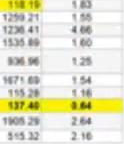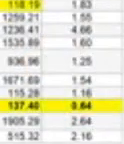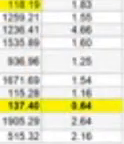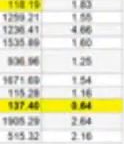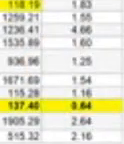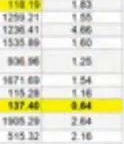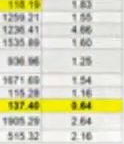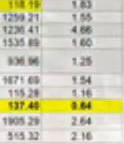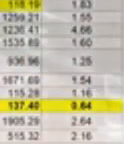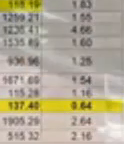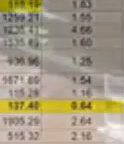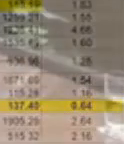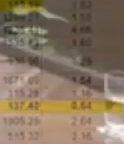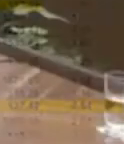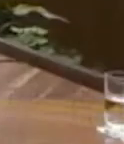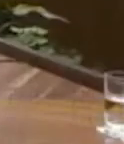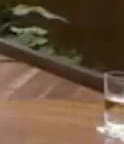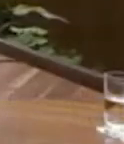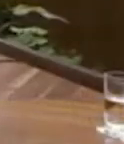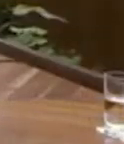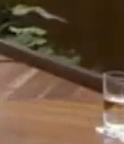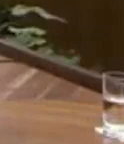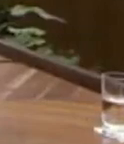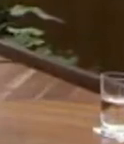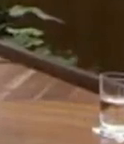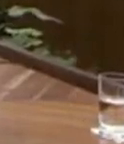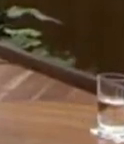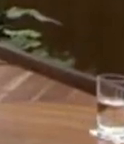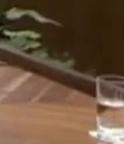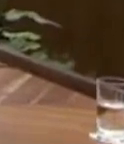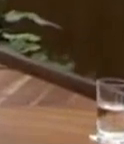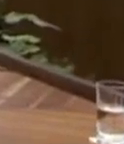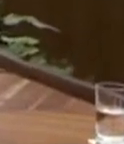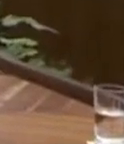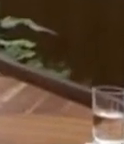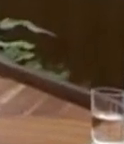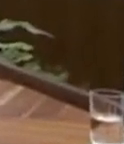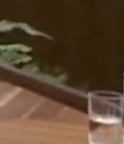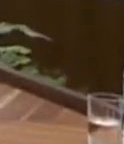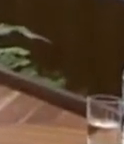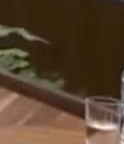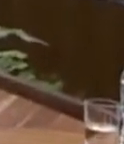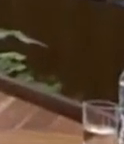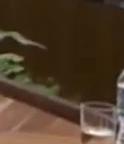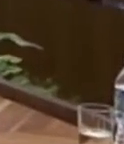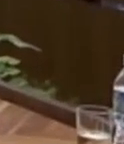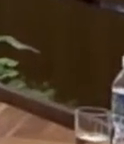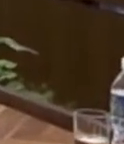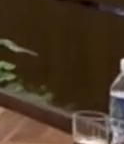Entonces, ¿hemos tenido resultados o no hemos tenido resultados? Vamos a comparar a Cuba con las Américas.